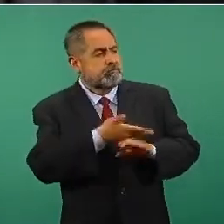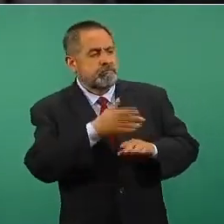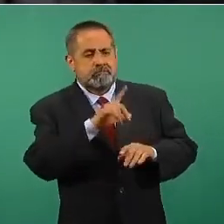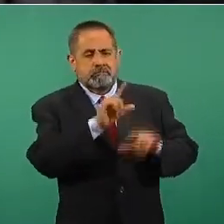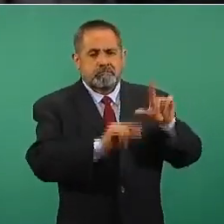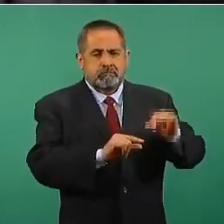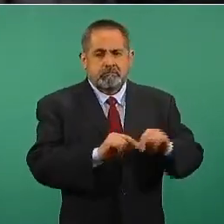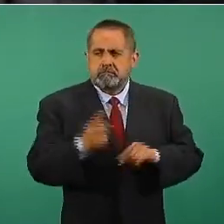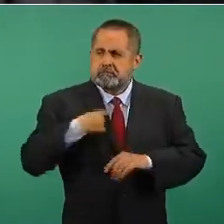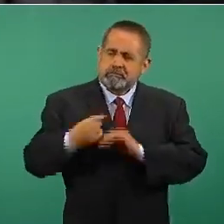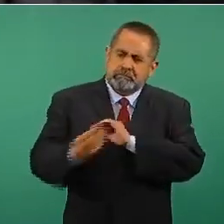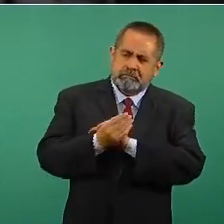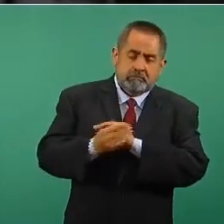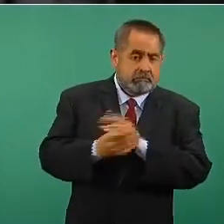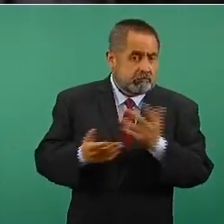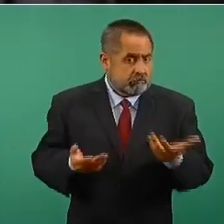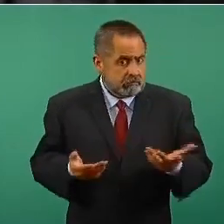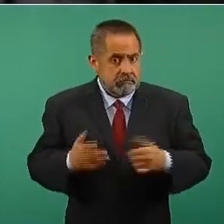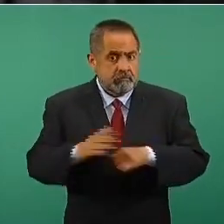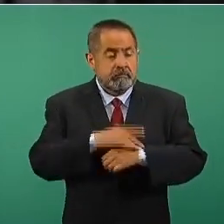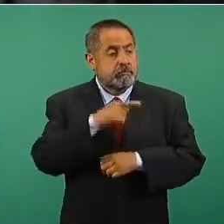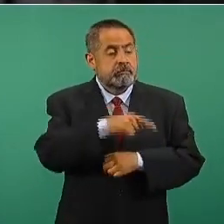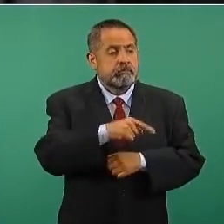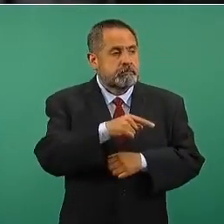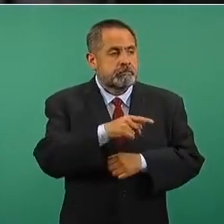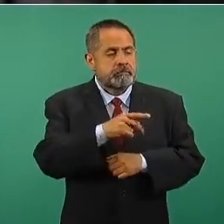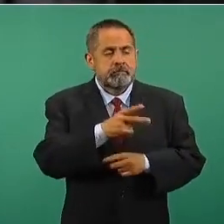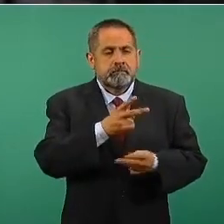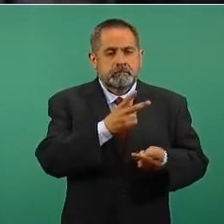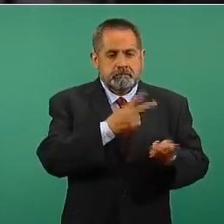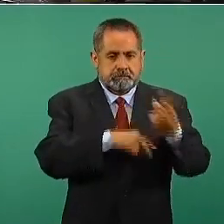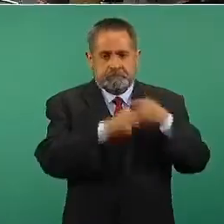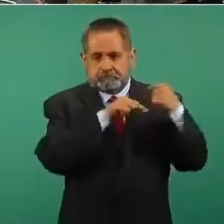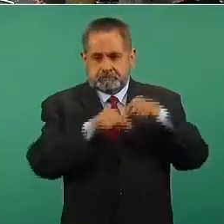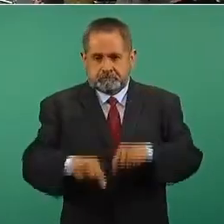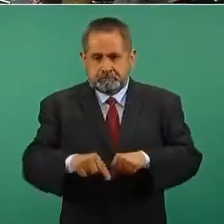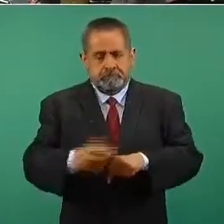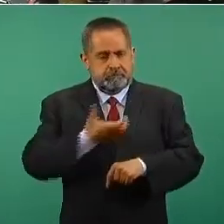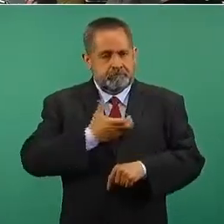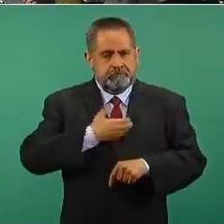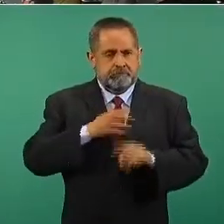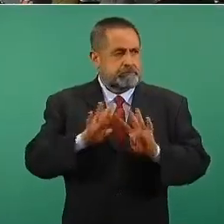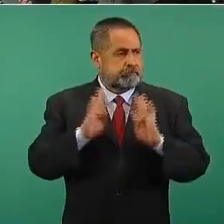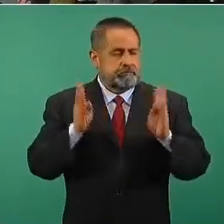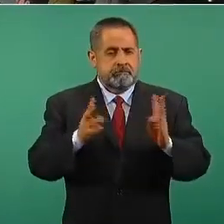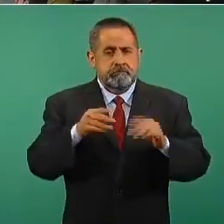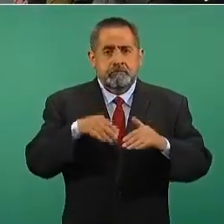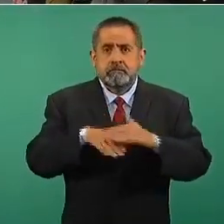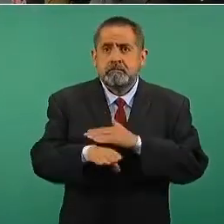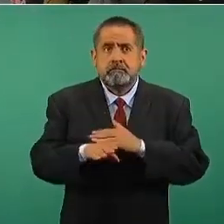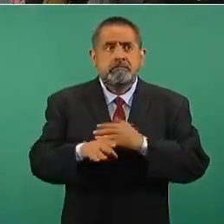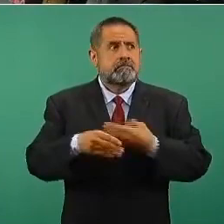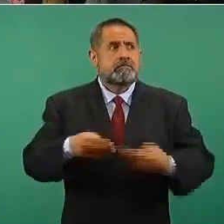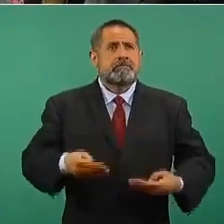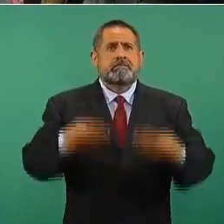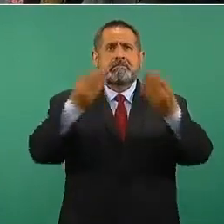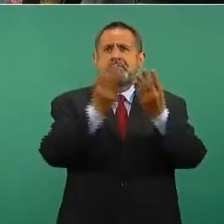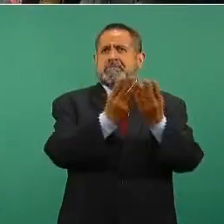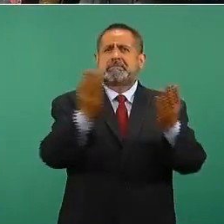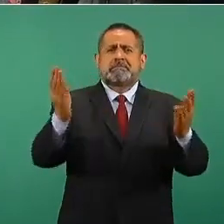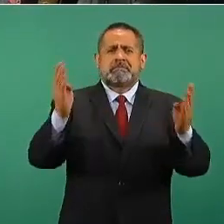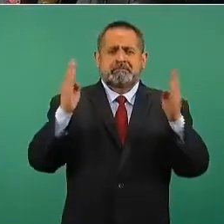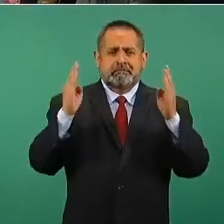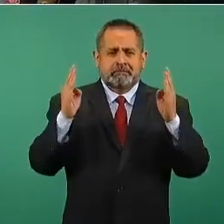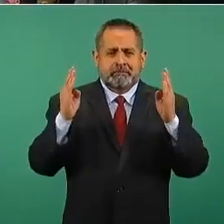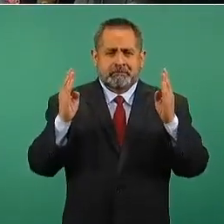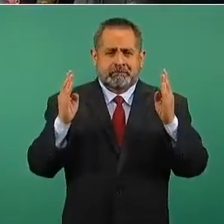que no son escuchadas, porque lo que encontraron al llegar aquí a Palacio Nacional, pues nada menos y entrada, pues es un muro